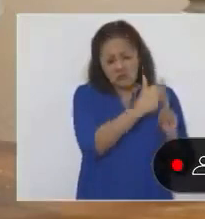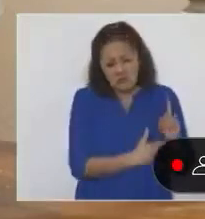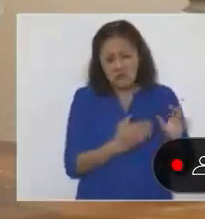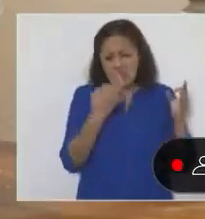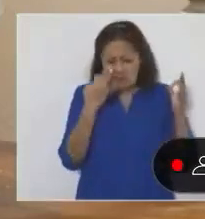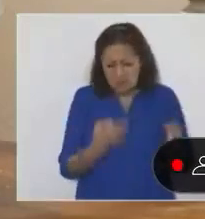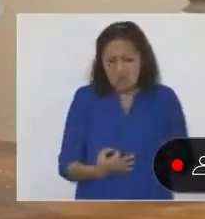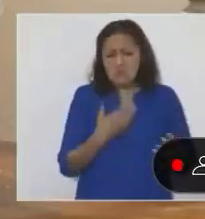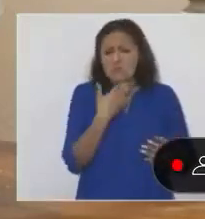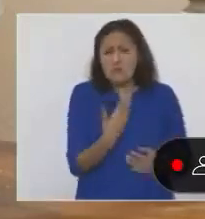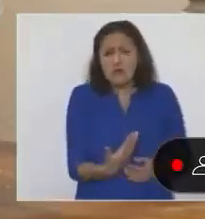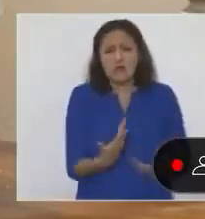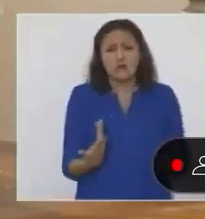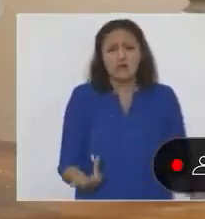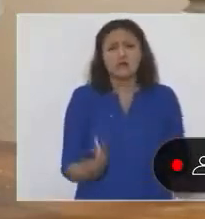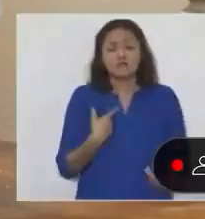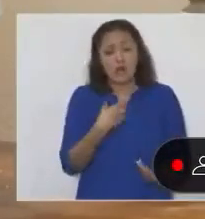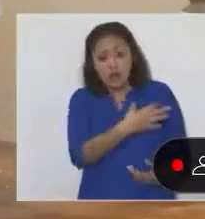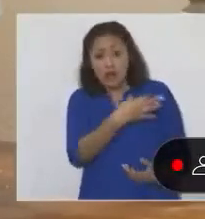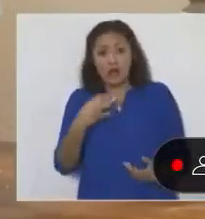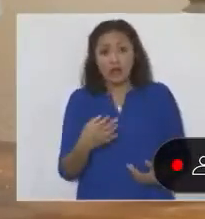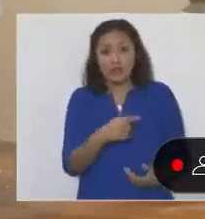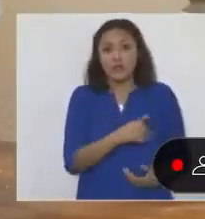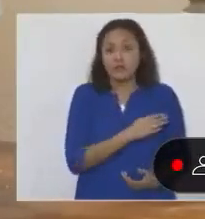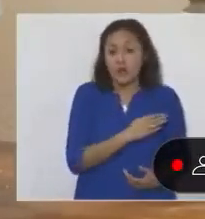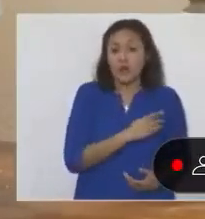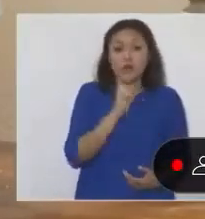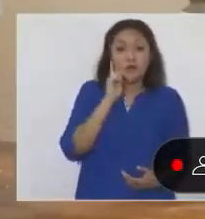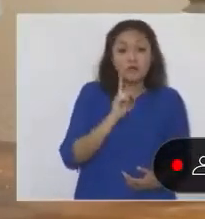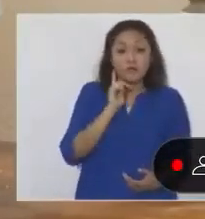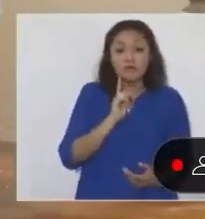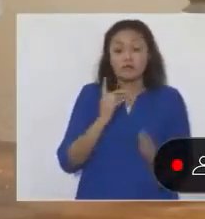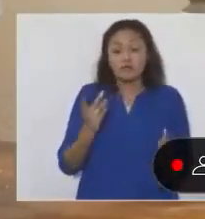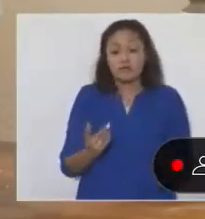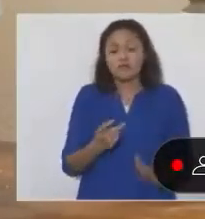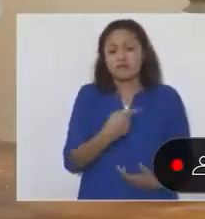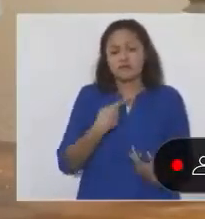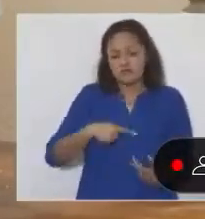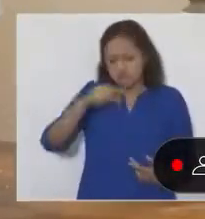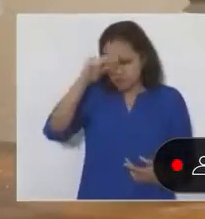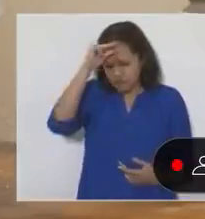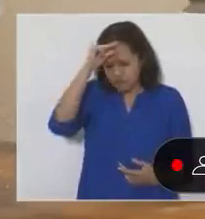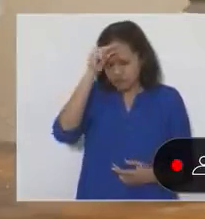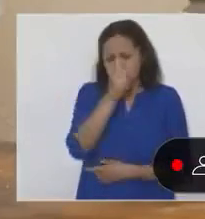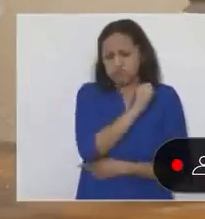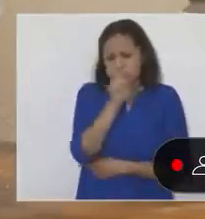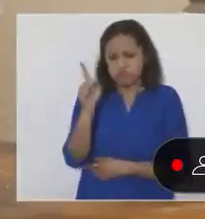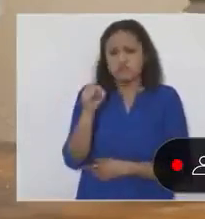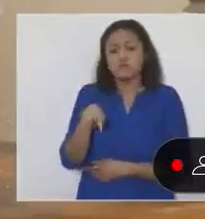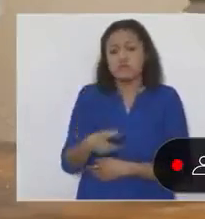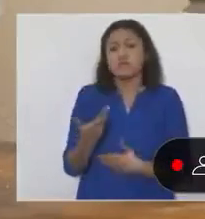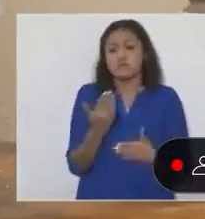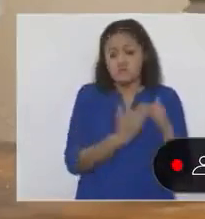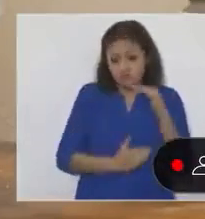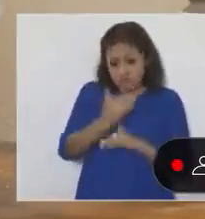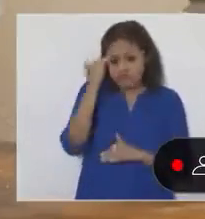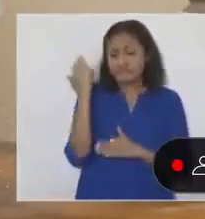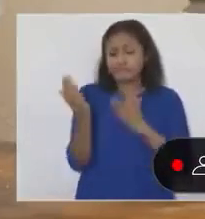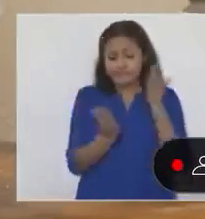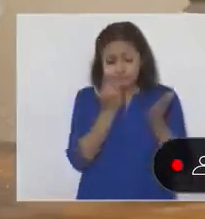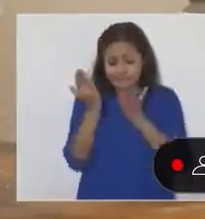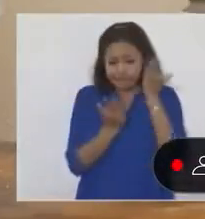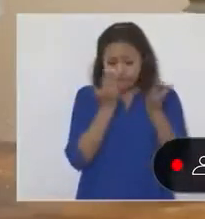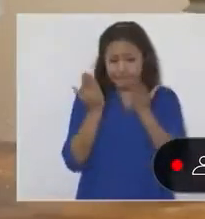con su ciudadanía la de su municipio que es una persona de alto nivel académico